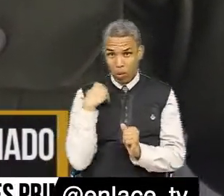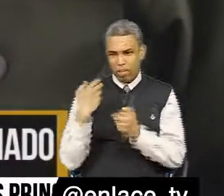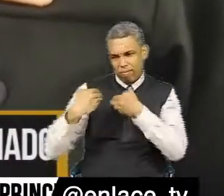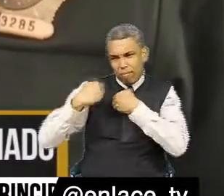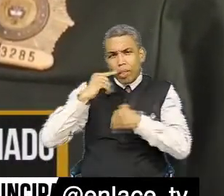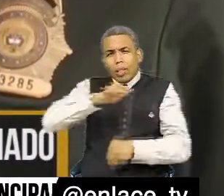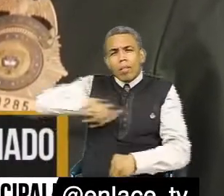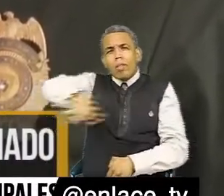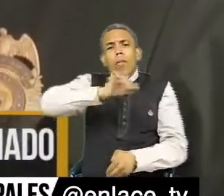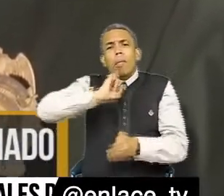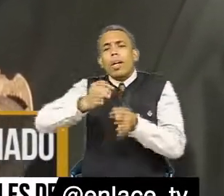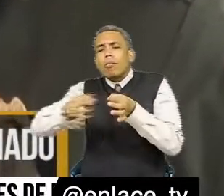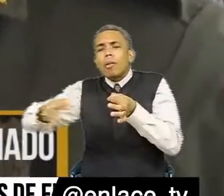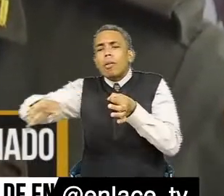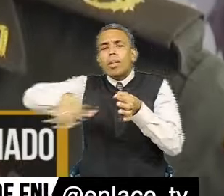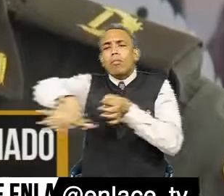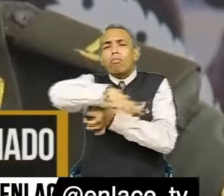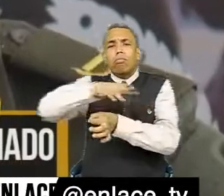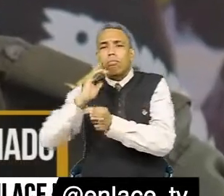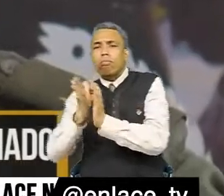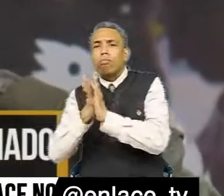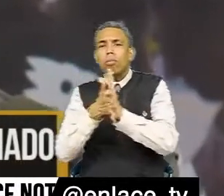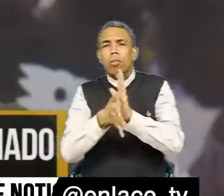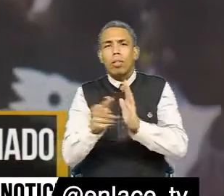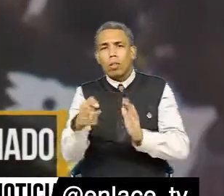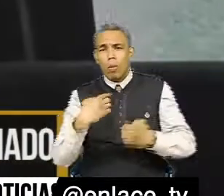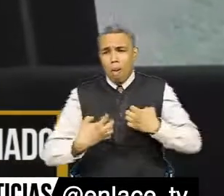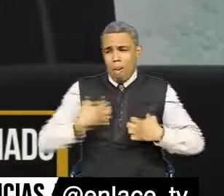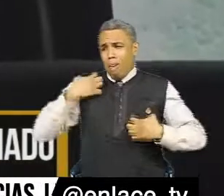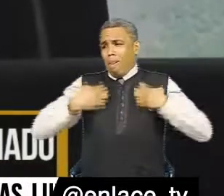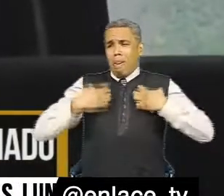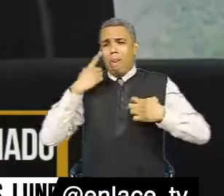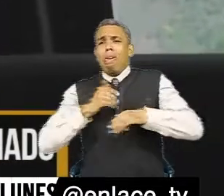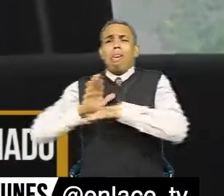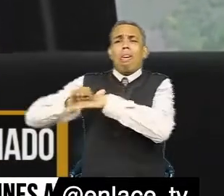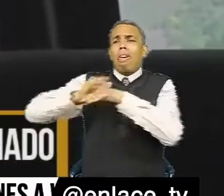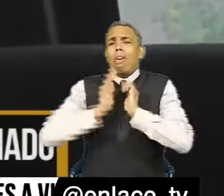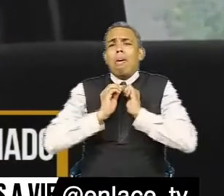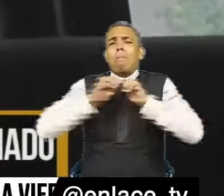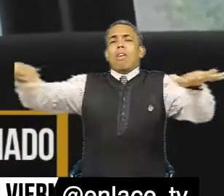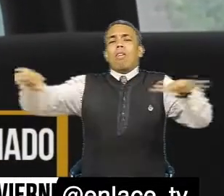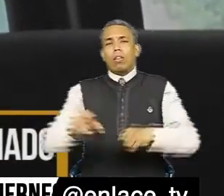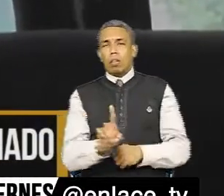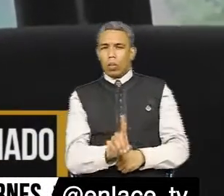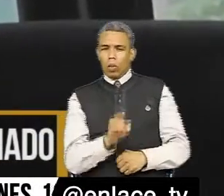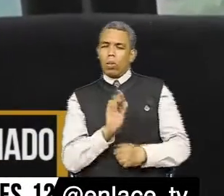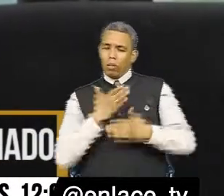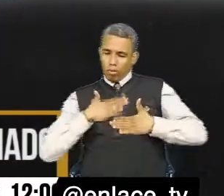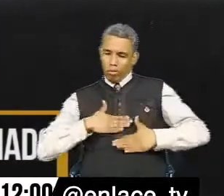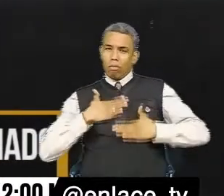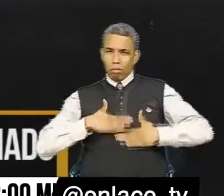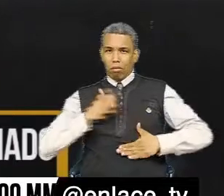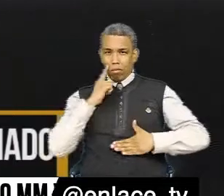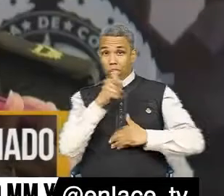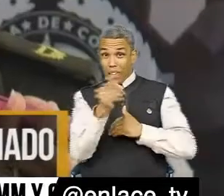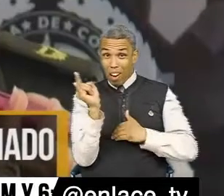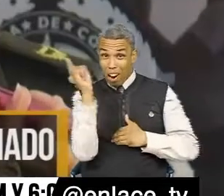pidió a la ciudadanía no replicar este tipo de informaciones y dar aviso oportunamente a las autoridades ante cualquier situación sospechosa